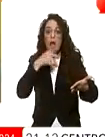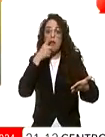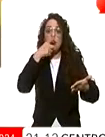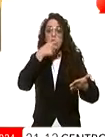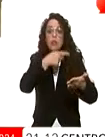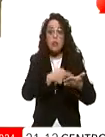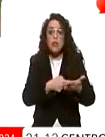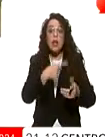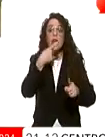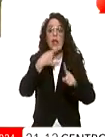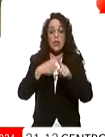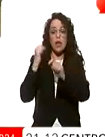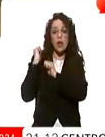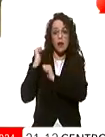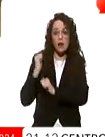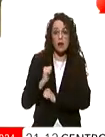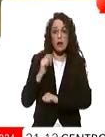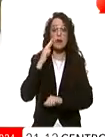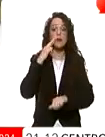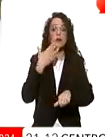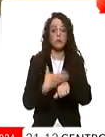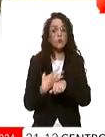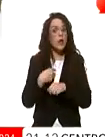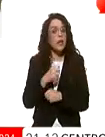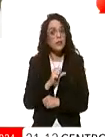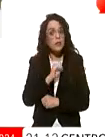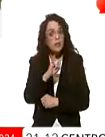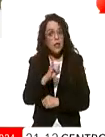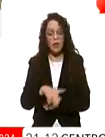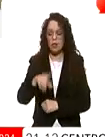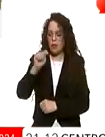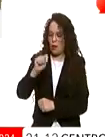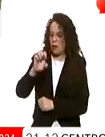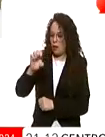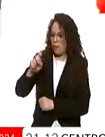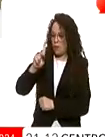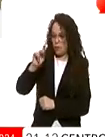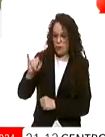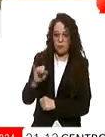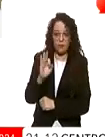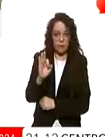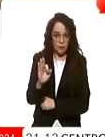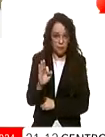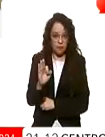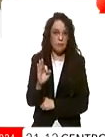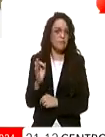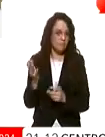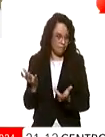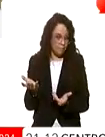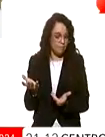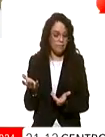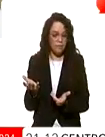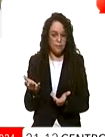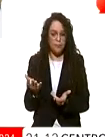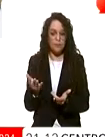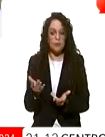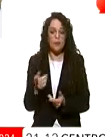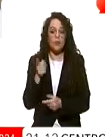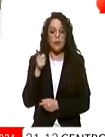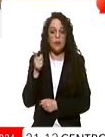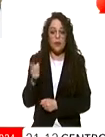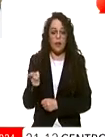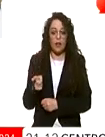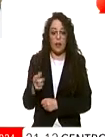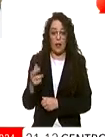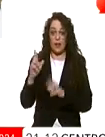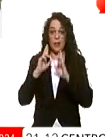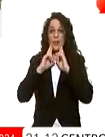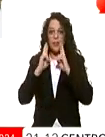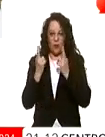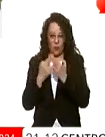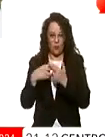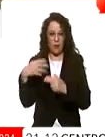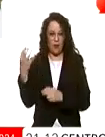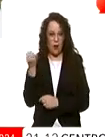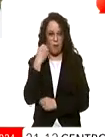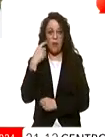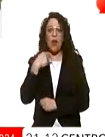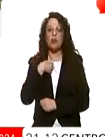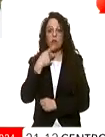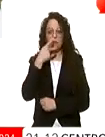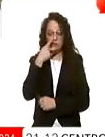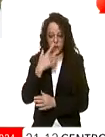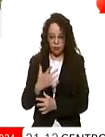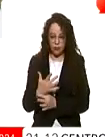el Tribunal Electoral. Así como incluso en la sesión dije que así como nosotros